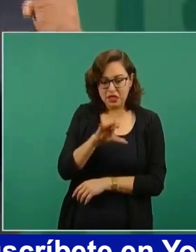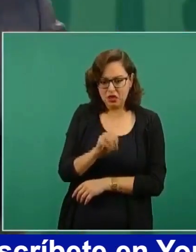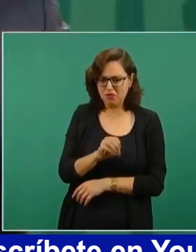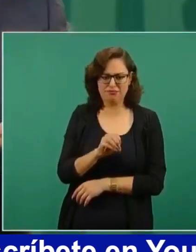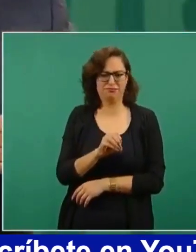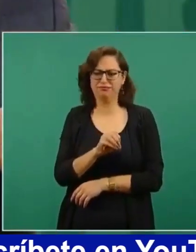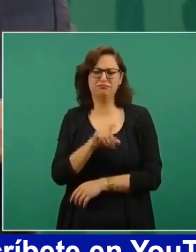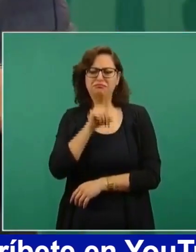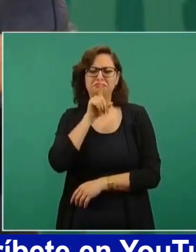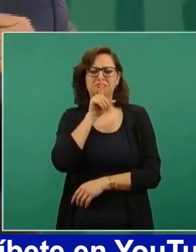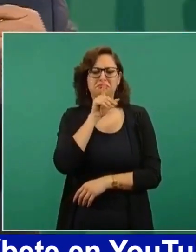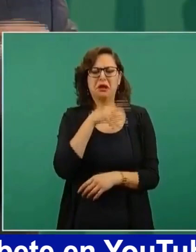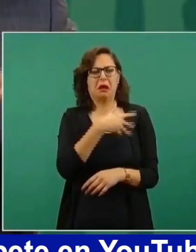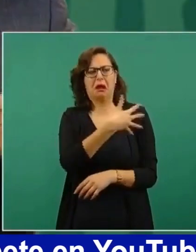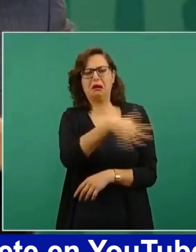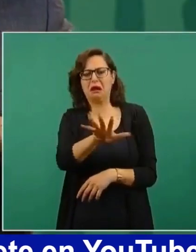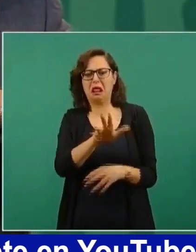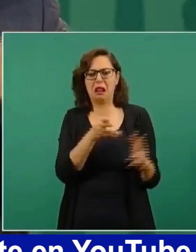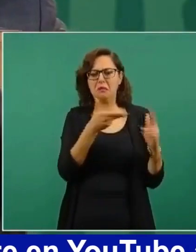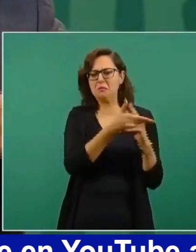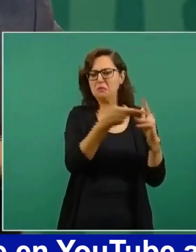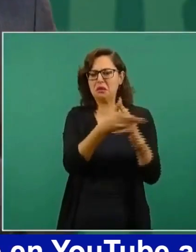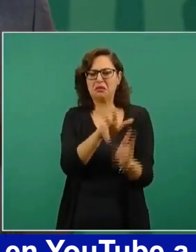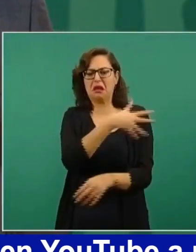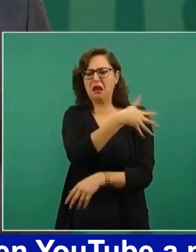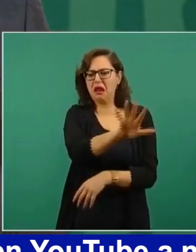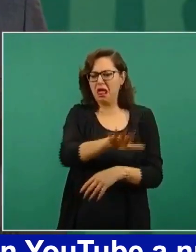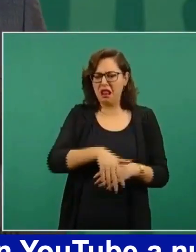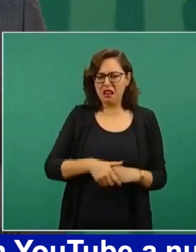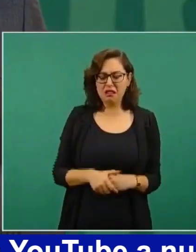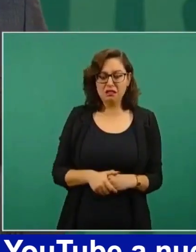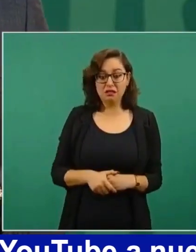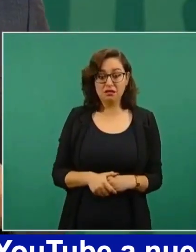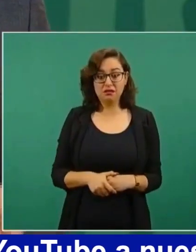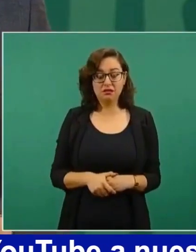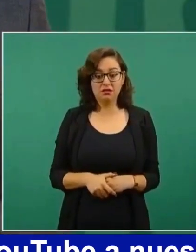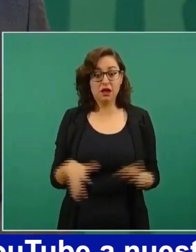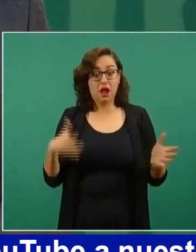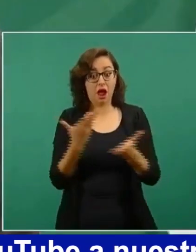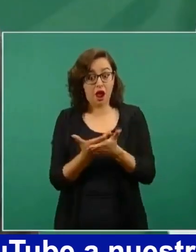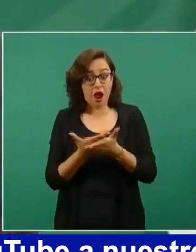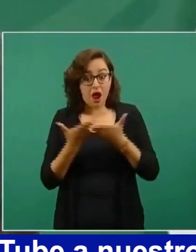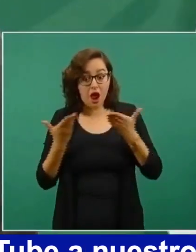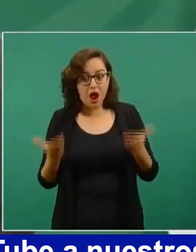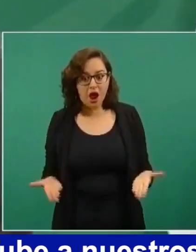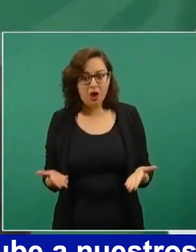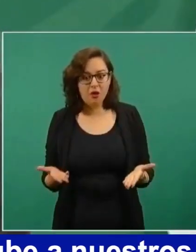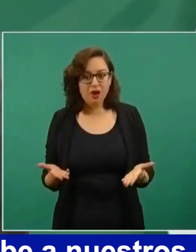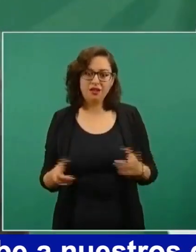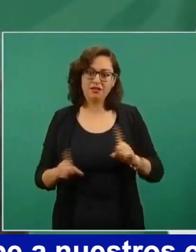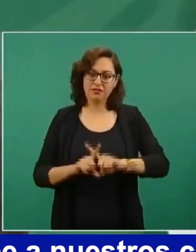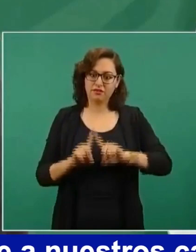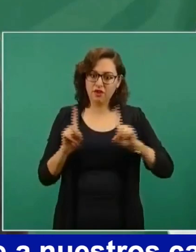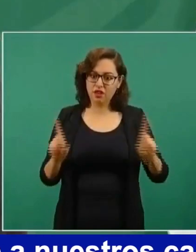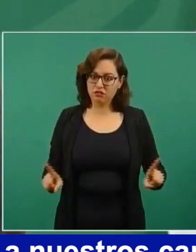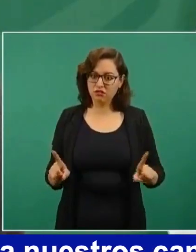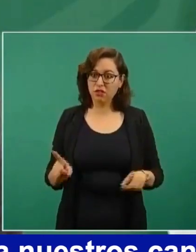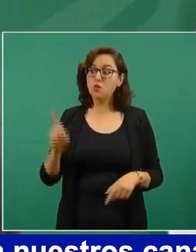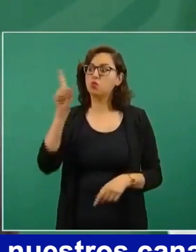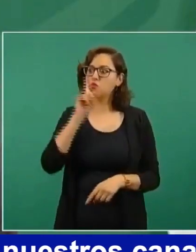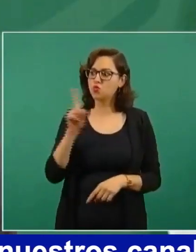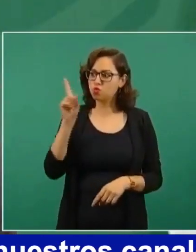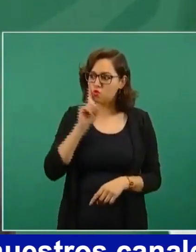aún con resistencias, cada vez que hay un asesinato de una mujer, tiene